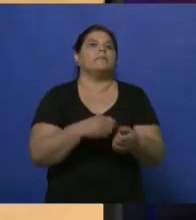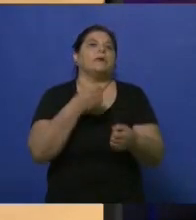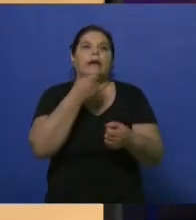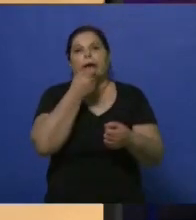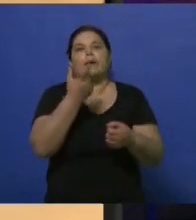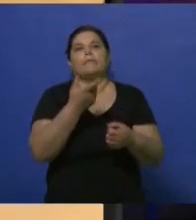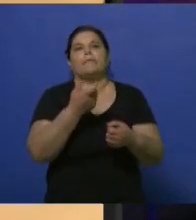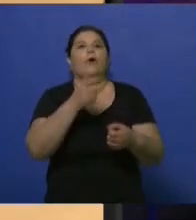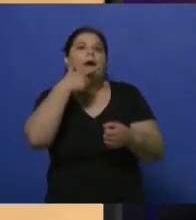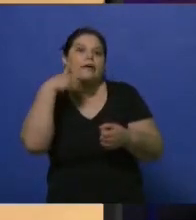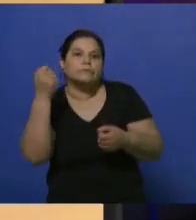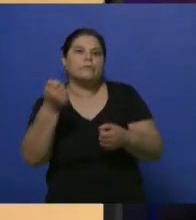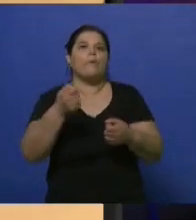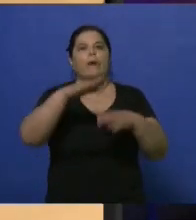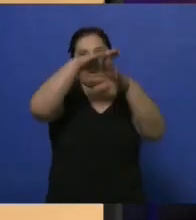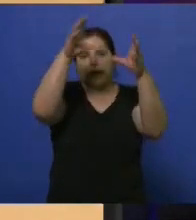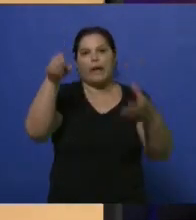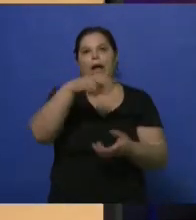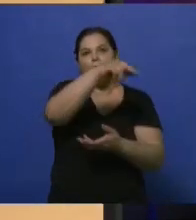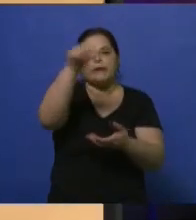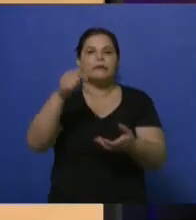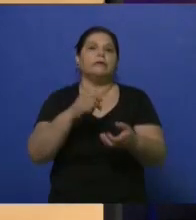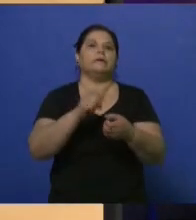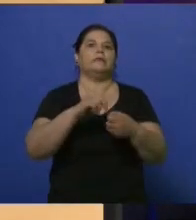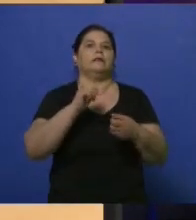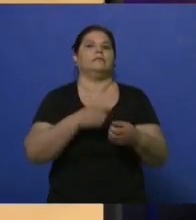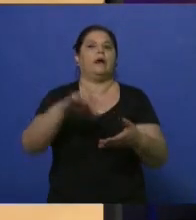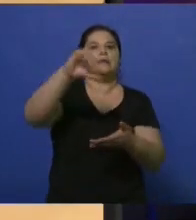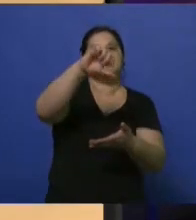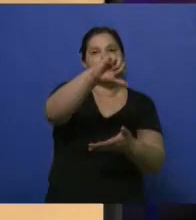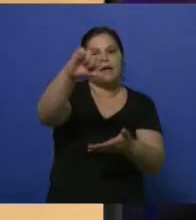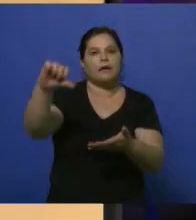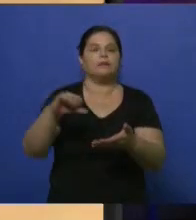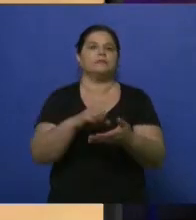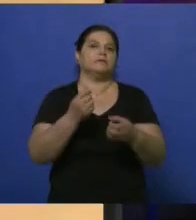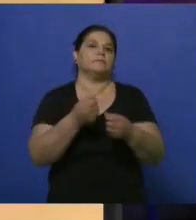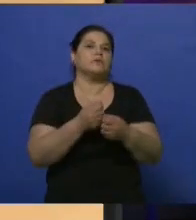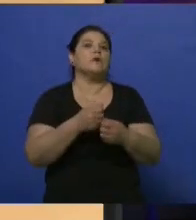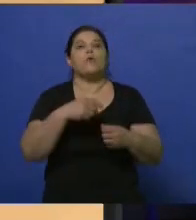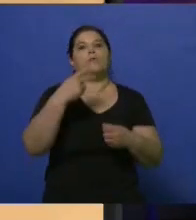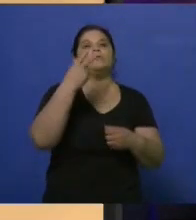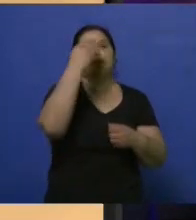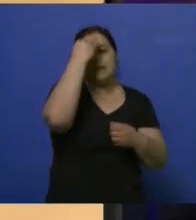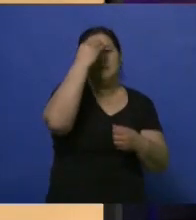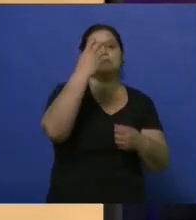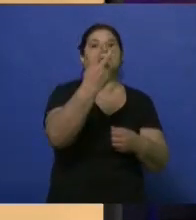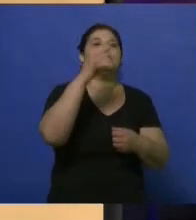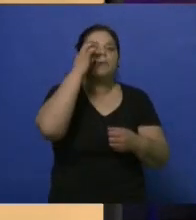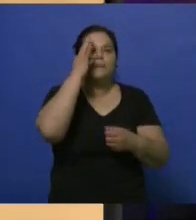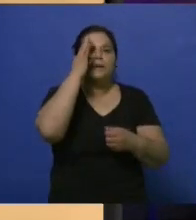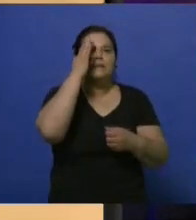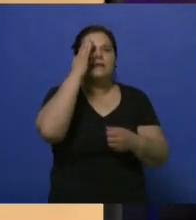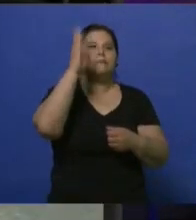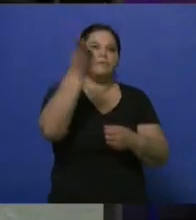aceites, azúcar, fideos, que estaban entre el 15, el 20 y el 25%. 15, 20, 25%. Sin embargo, los supermercadistas y